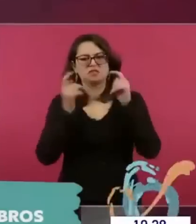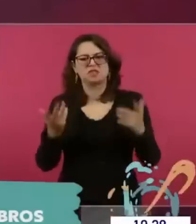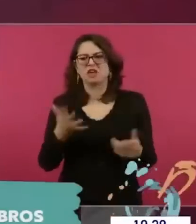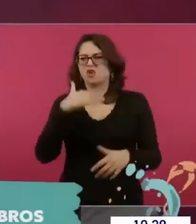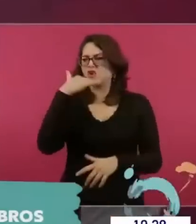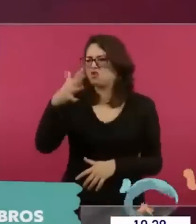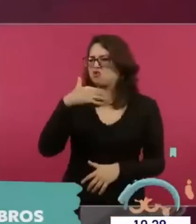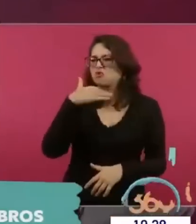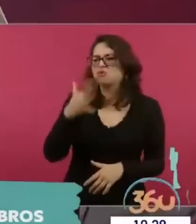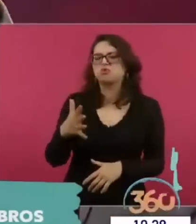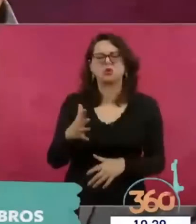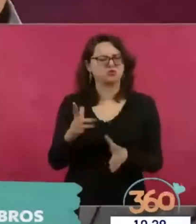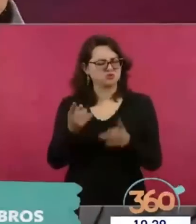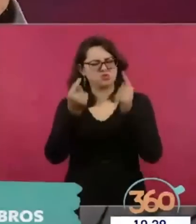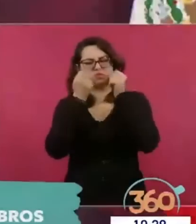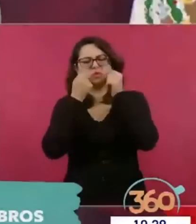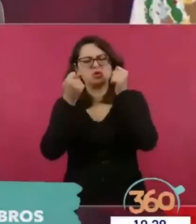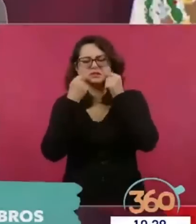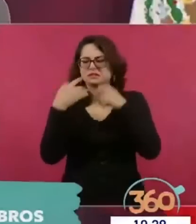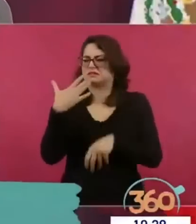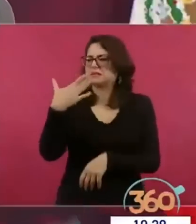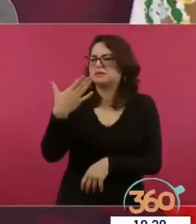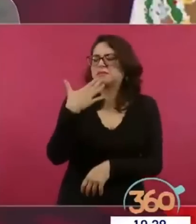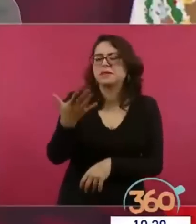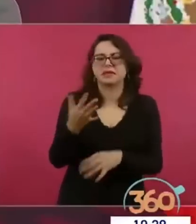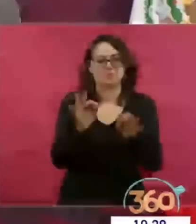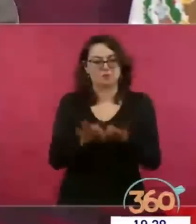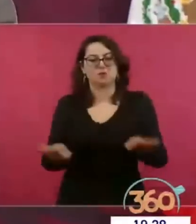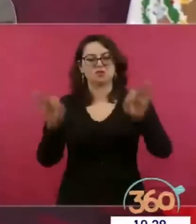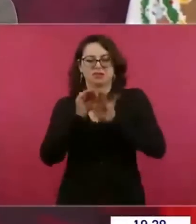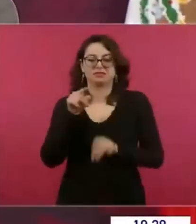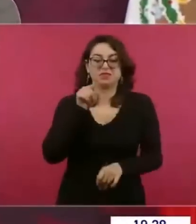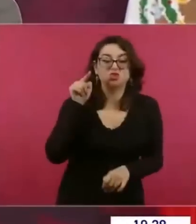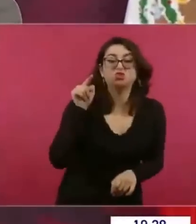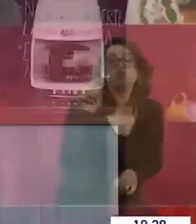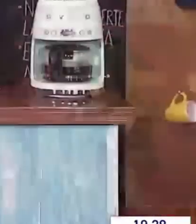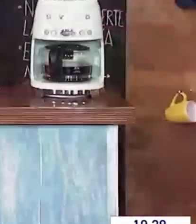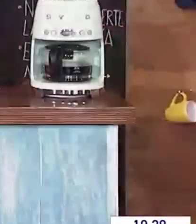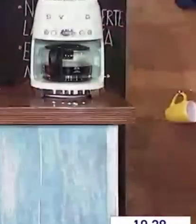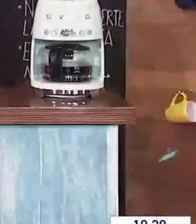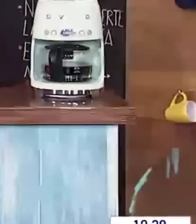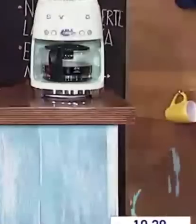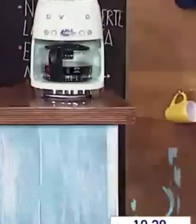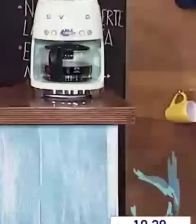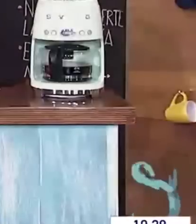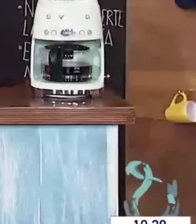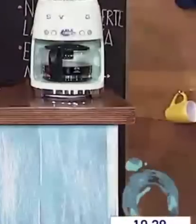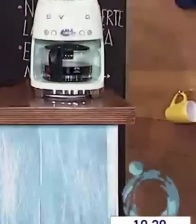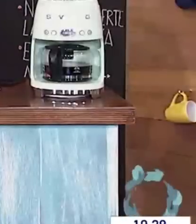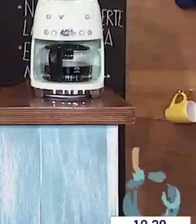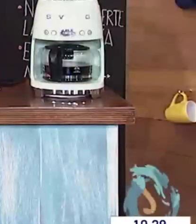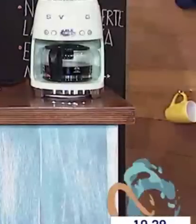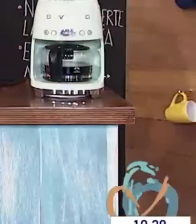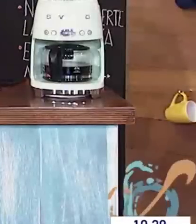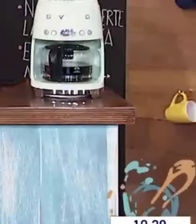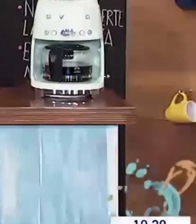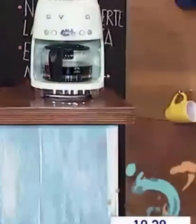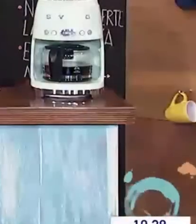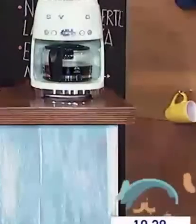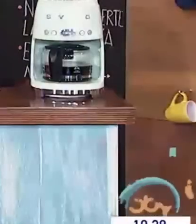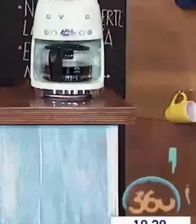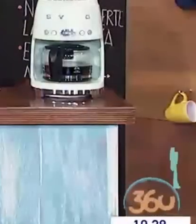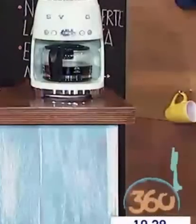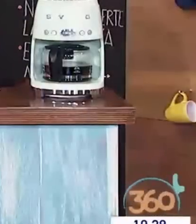importante es que llegues a la cima Oye y algunos